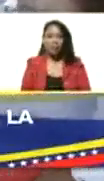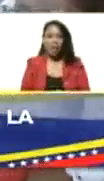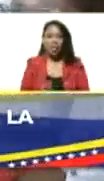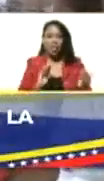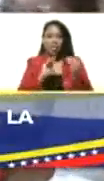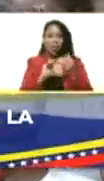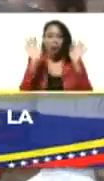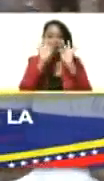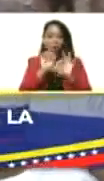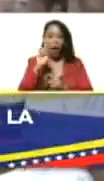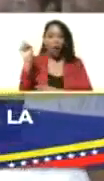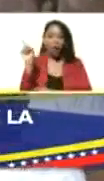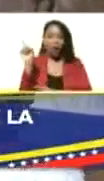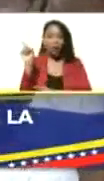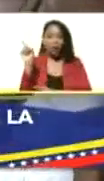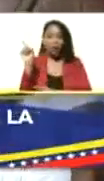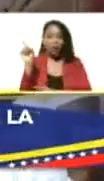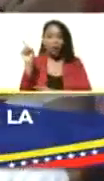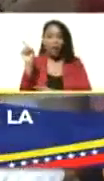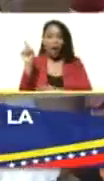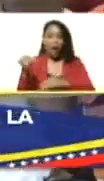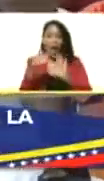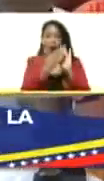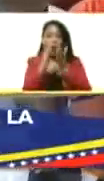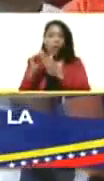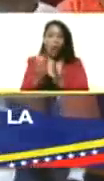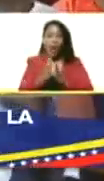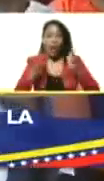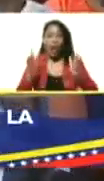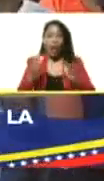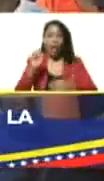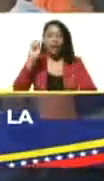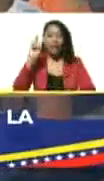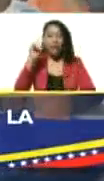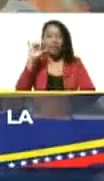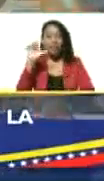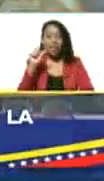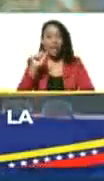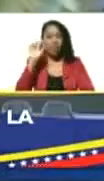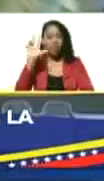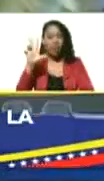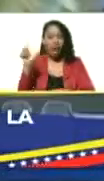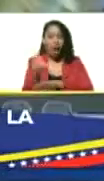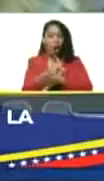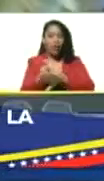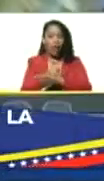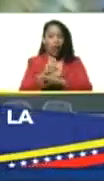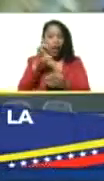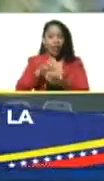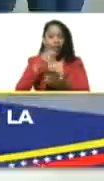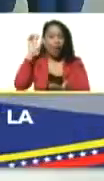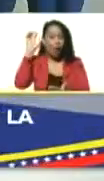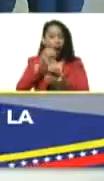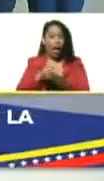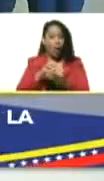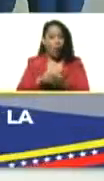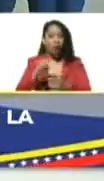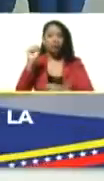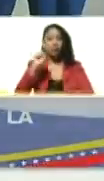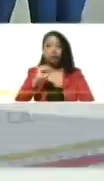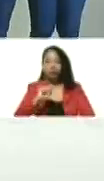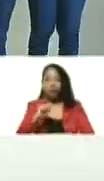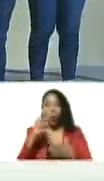Igualmente allá en Villa de Cura, en la urbanización La Gran Villa 3, está la gobernadora Karina Carpio,